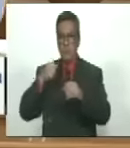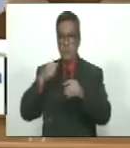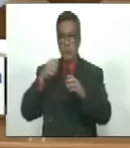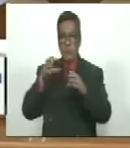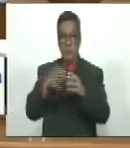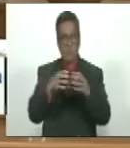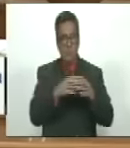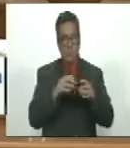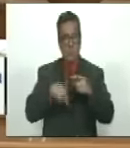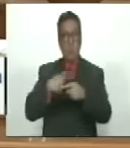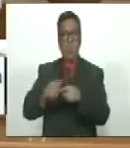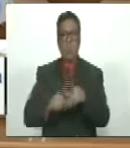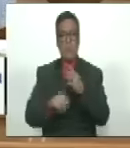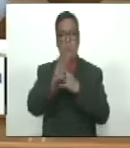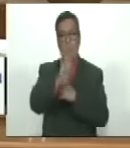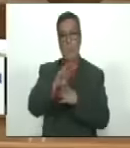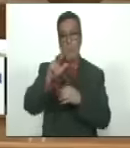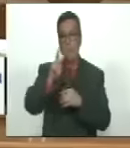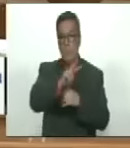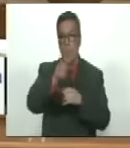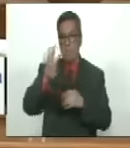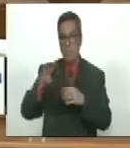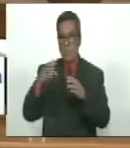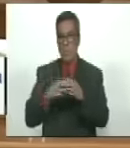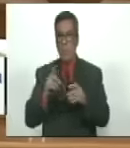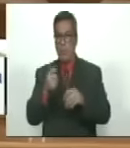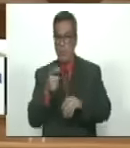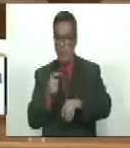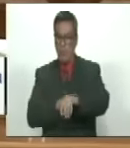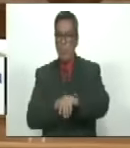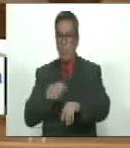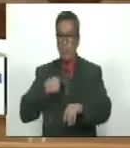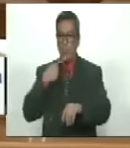municipales, pronto diremos los 24 consejos legislativos, dentro de poquito.